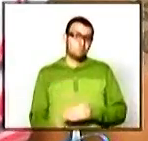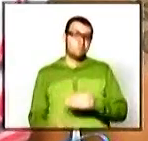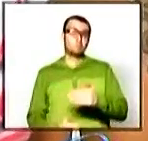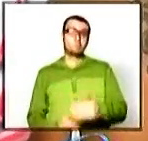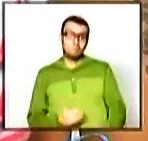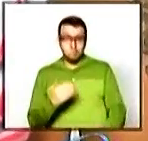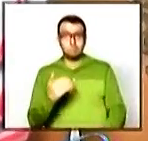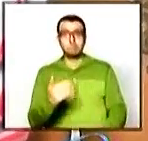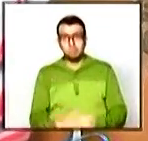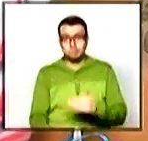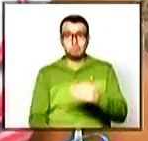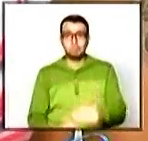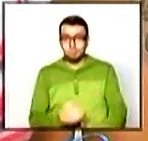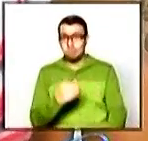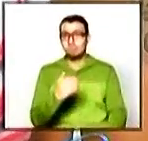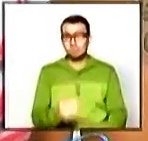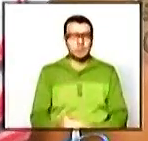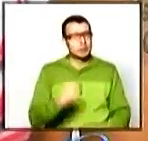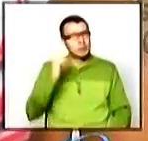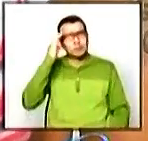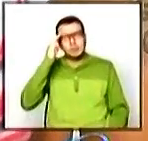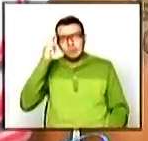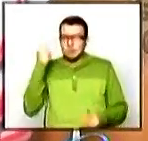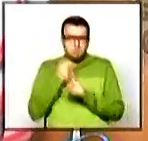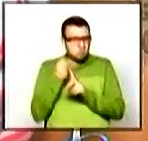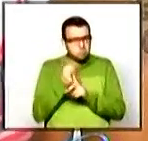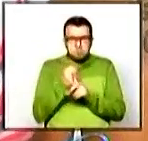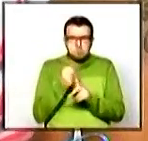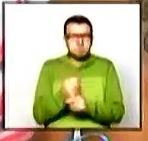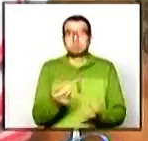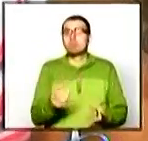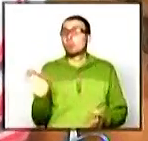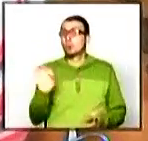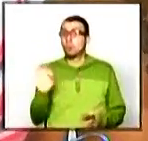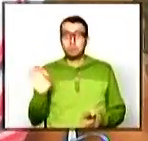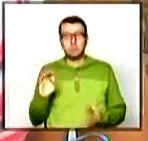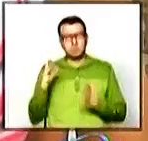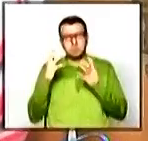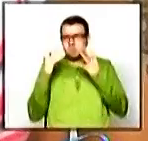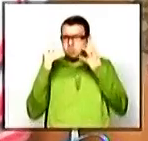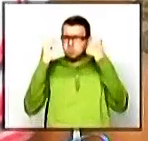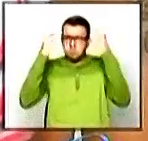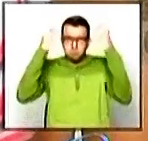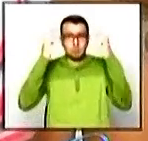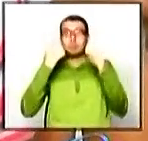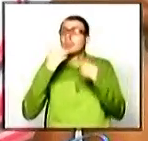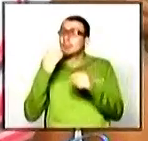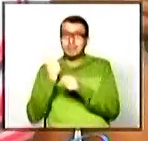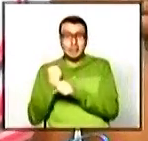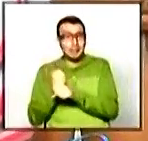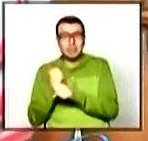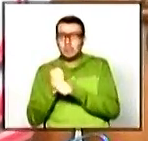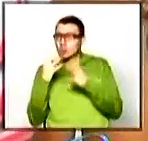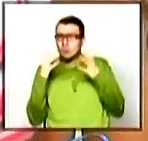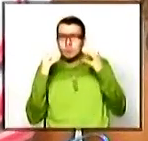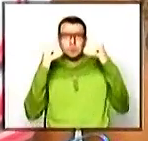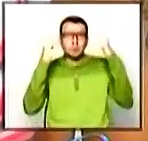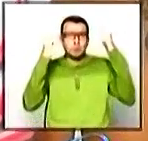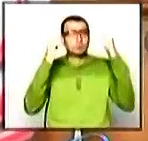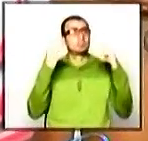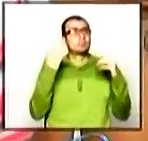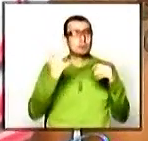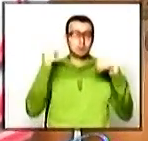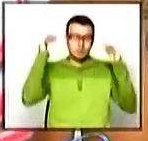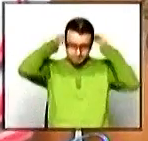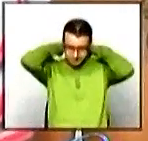por exceso de presión mental, estrés. Entonces tenemos que el estrés laboral recae sobre toda esta zona